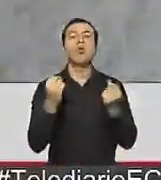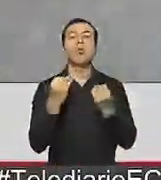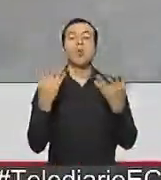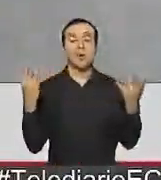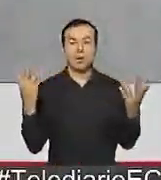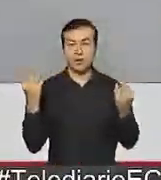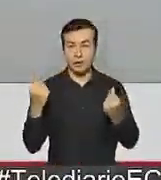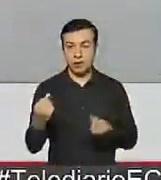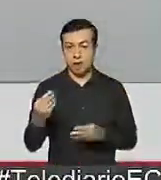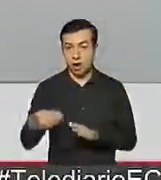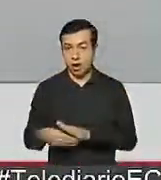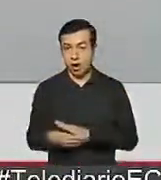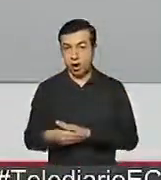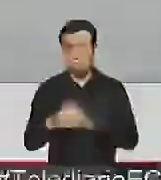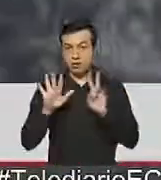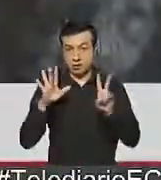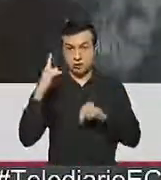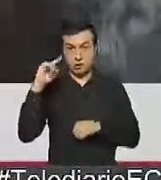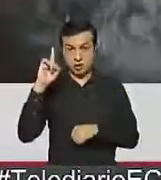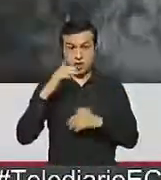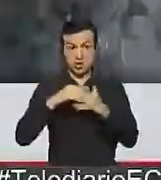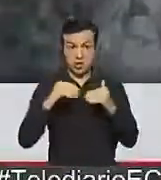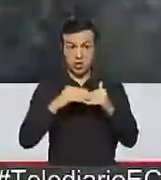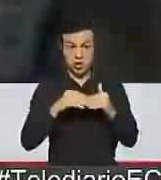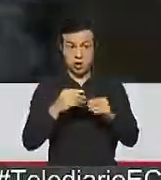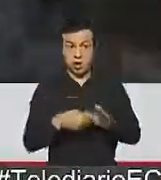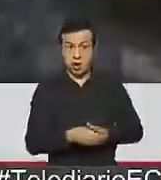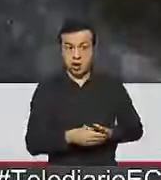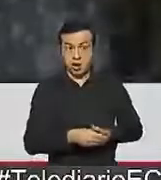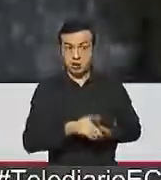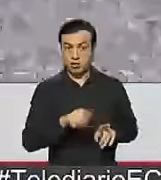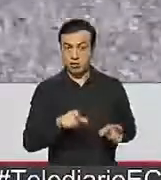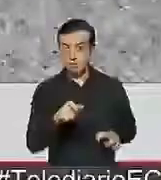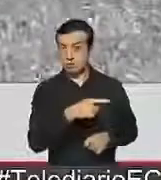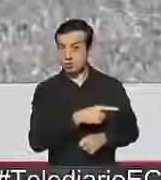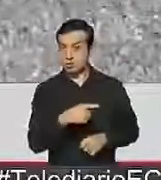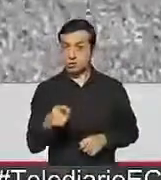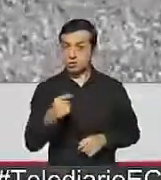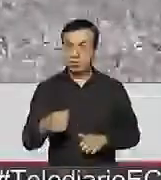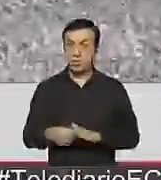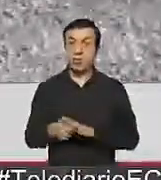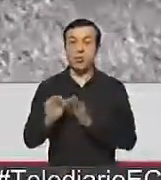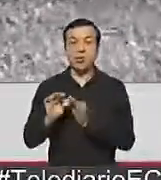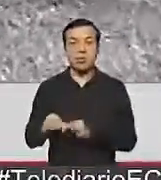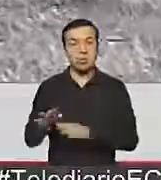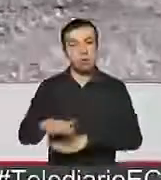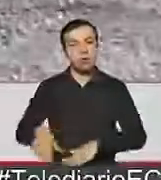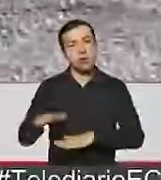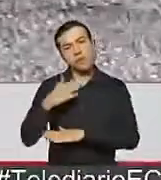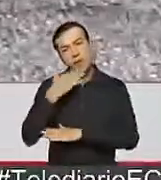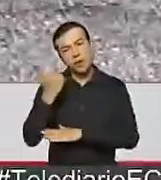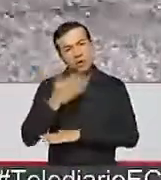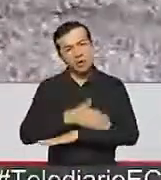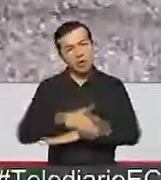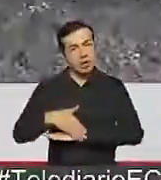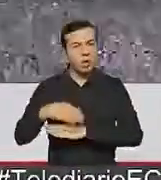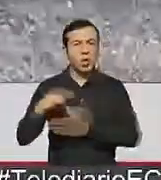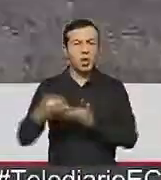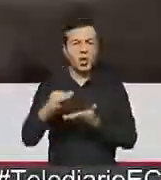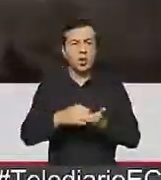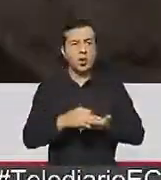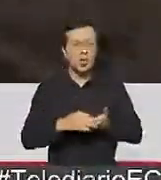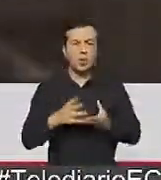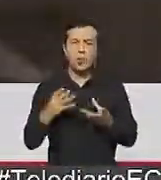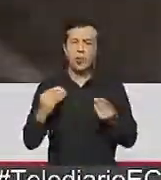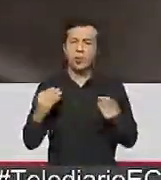con el monto de las coimas pagadas por Odebrecht a funcionarios capitalinos aún por determinar, las calles habrían estado en mejores condiciones y sin baches en dicha